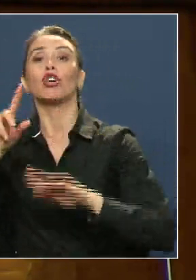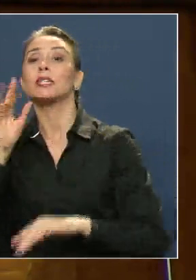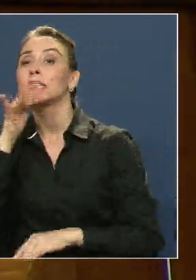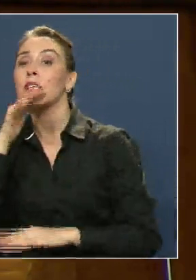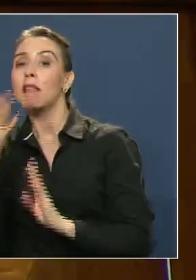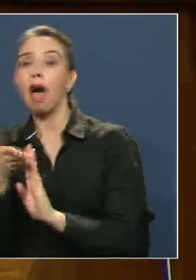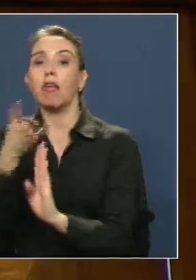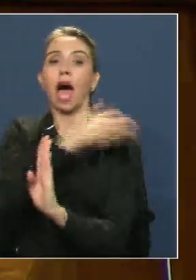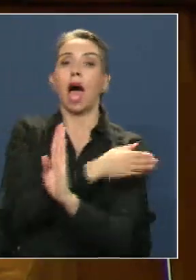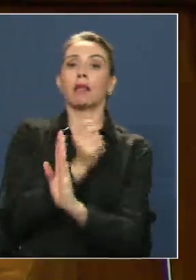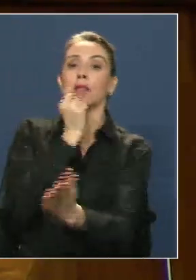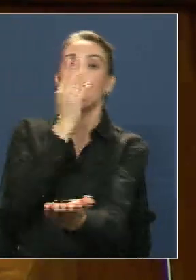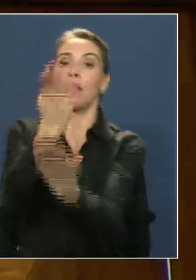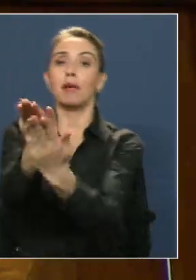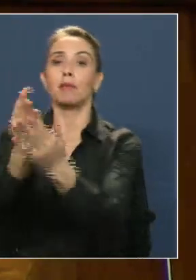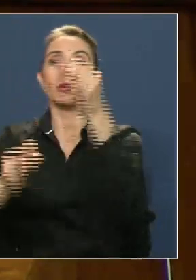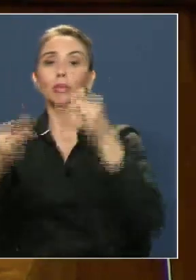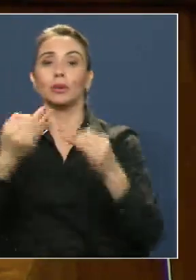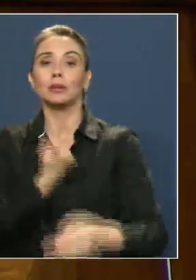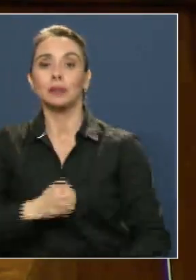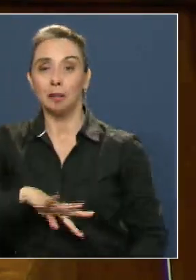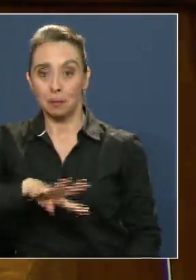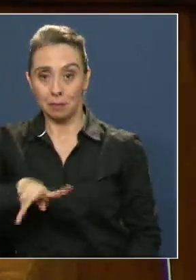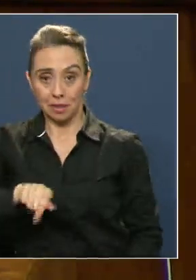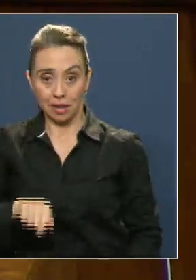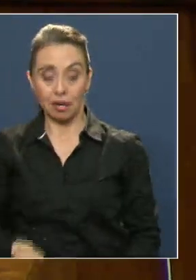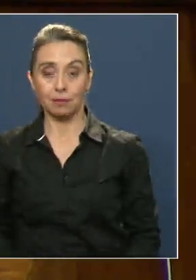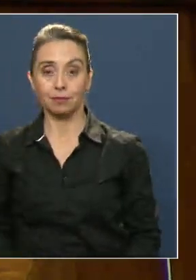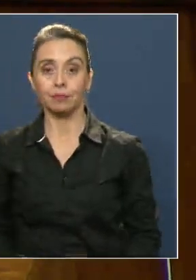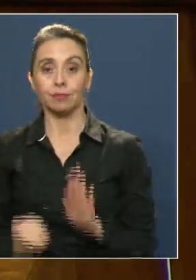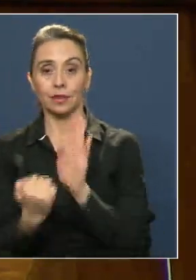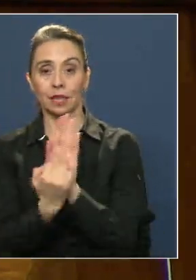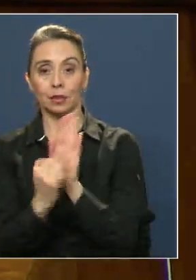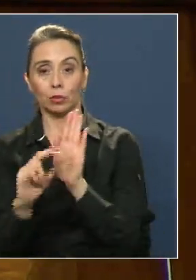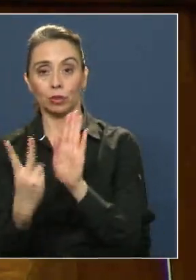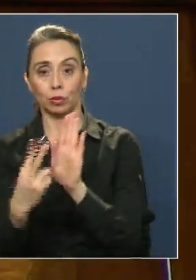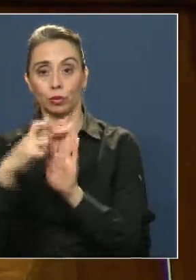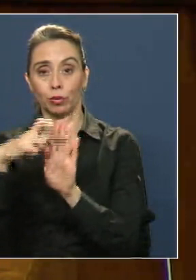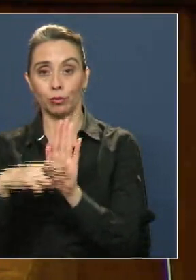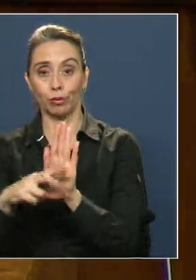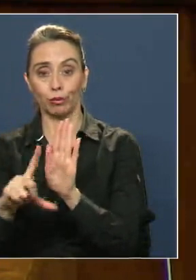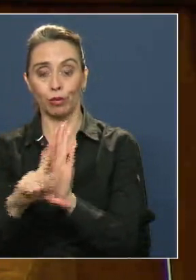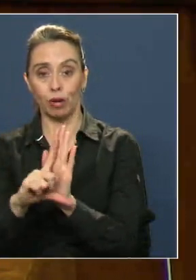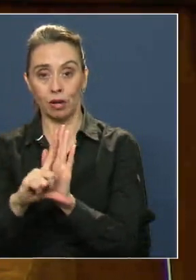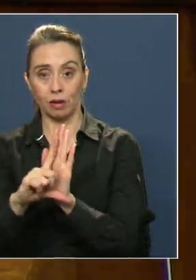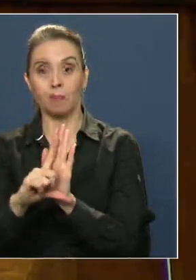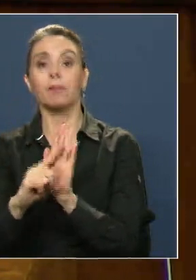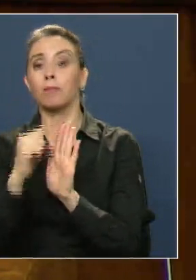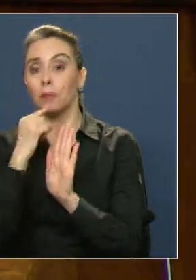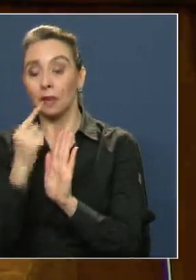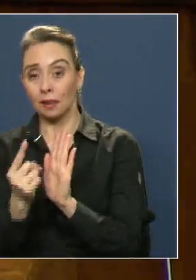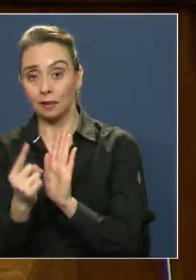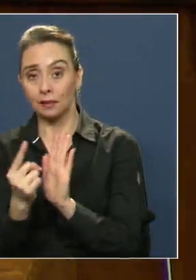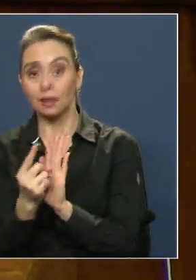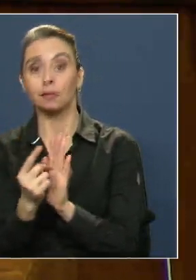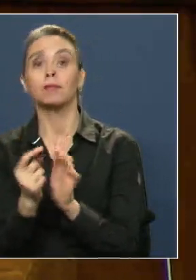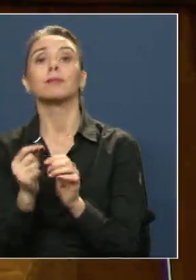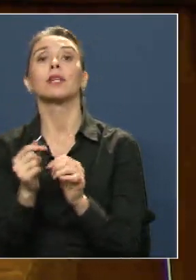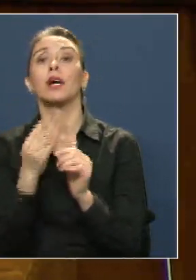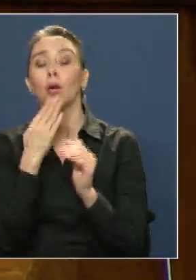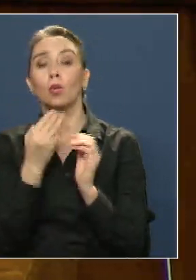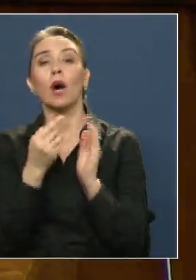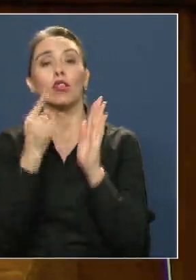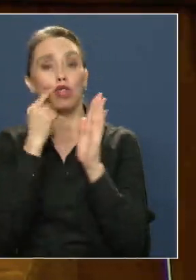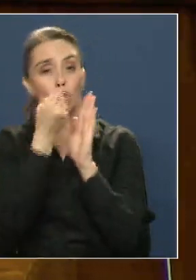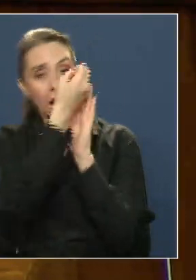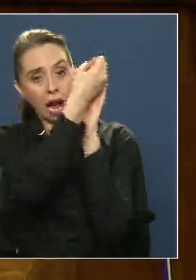penal. Por su parte, el artículo segundo del proyecto dispone que, tratándose de los delitos del catálogo